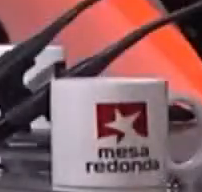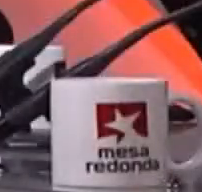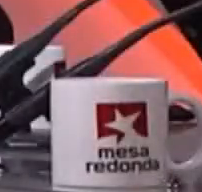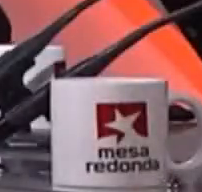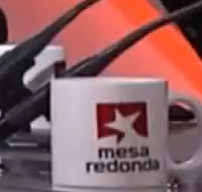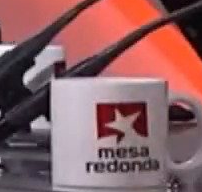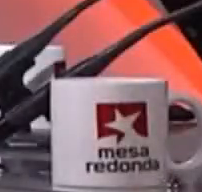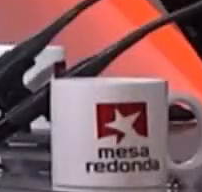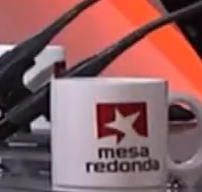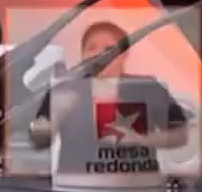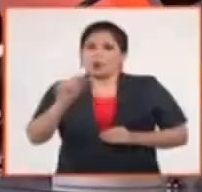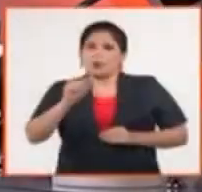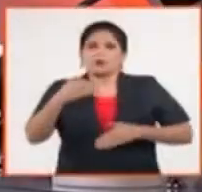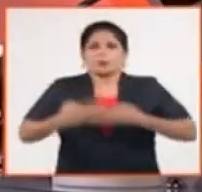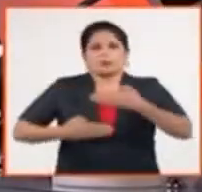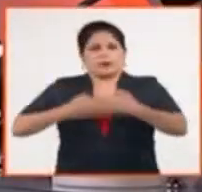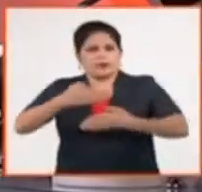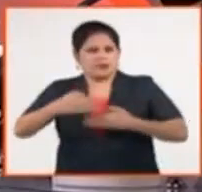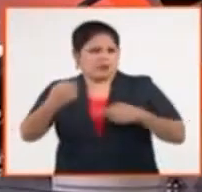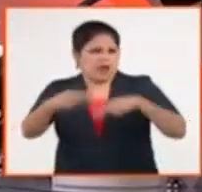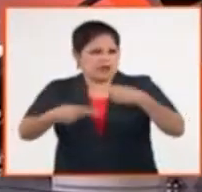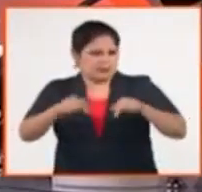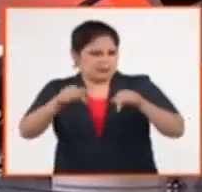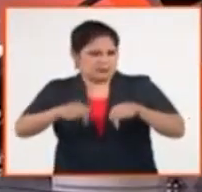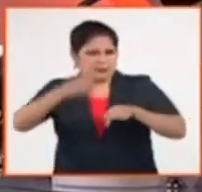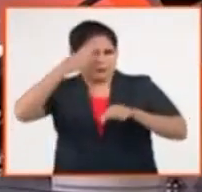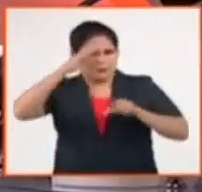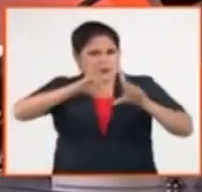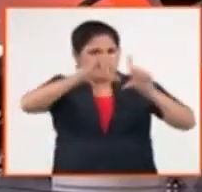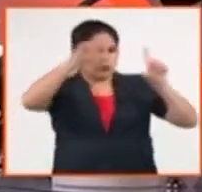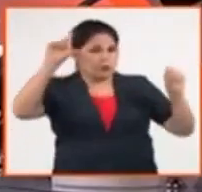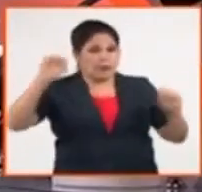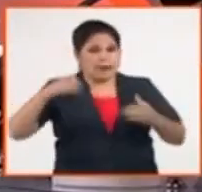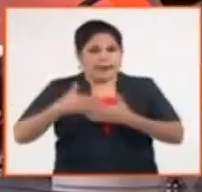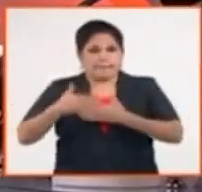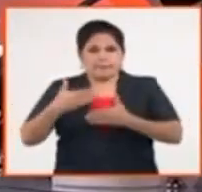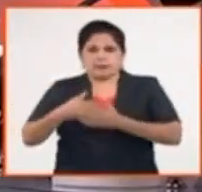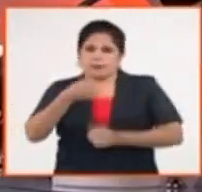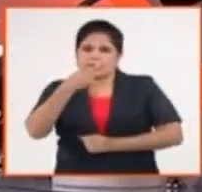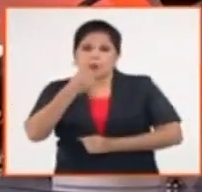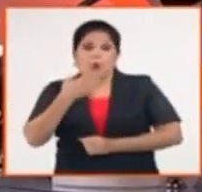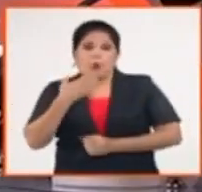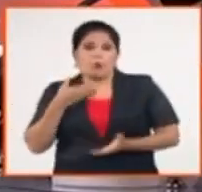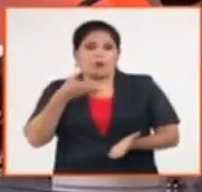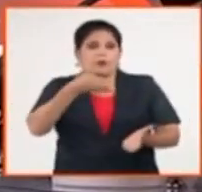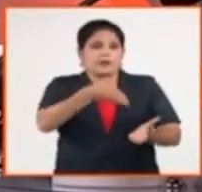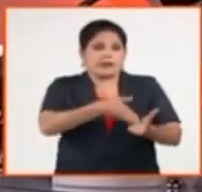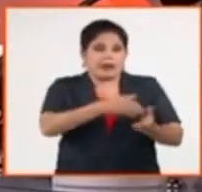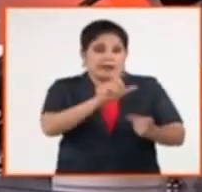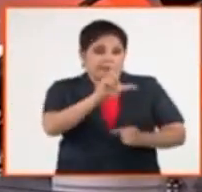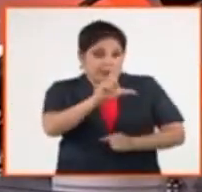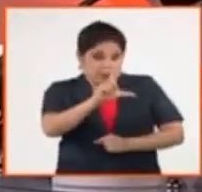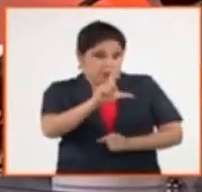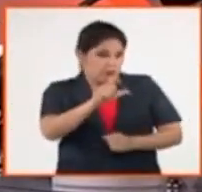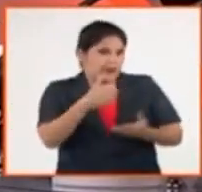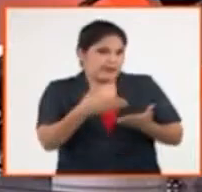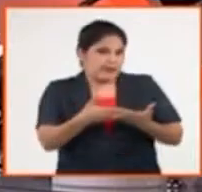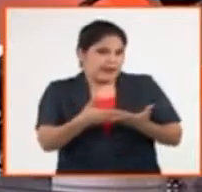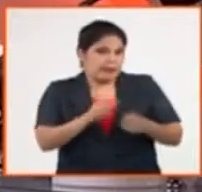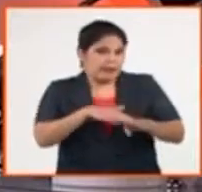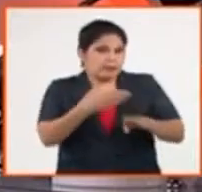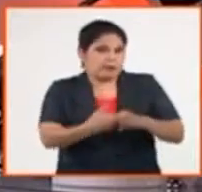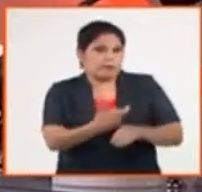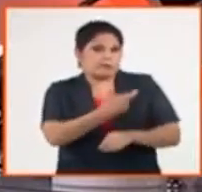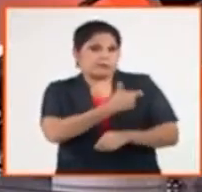Bueno, un poquito el proceso de lo que está pasando ahora mismo, el cómo llegan las vacunas a cada uno de nosotros, desde el